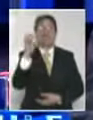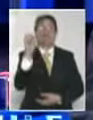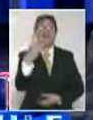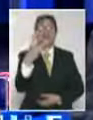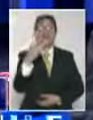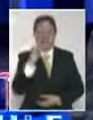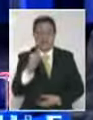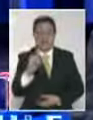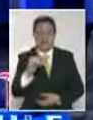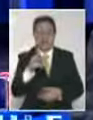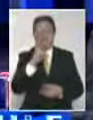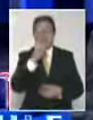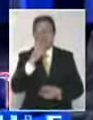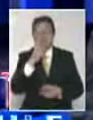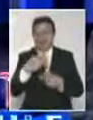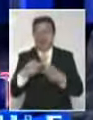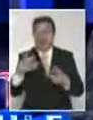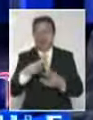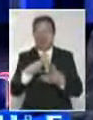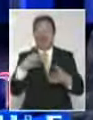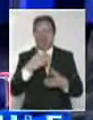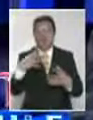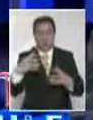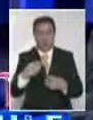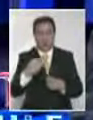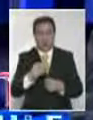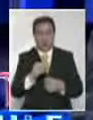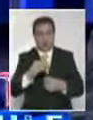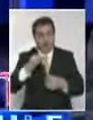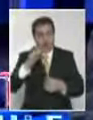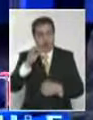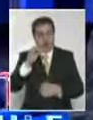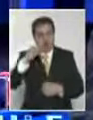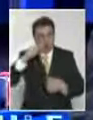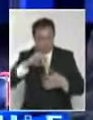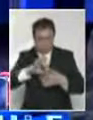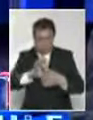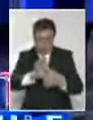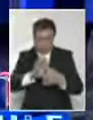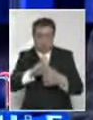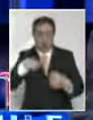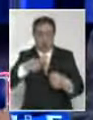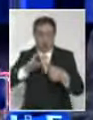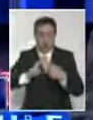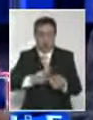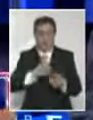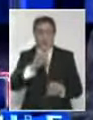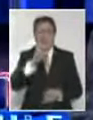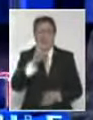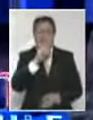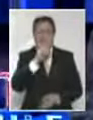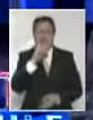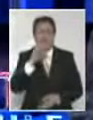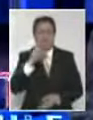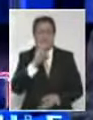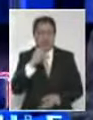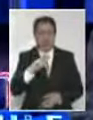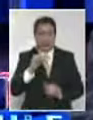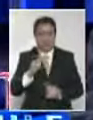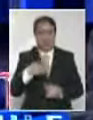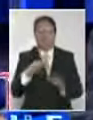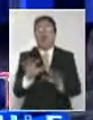televisión, que estaban muy comprometidos con las luchas periodísticas. Muy comprometidos, y que eran parte de esos diarios. Por ejemplo,